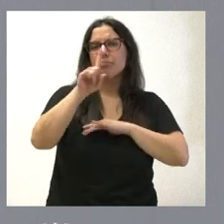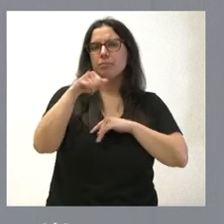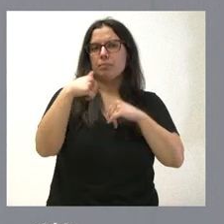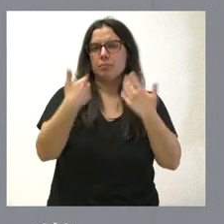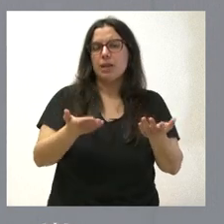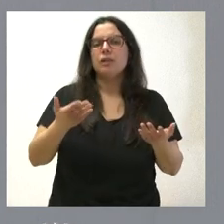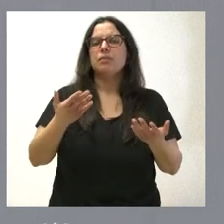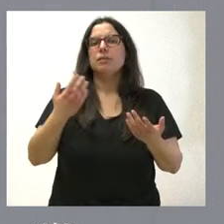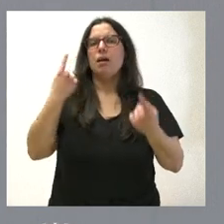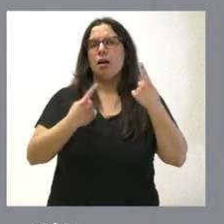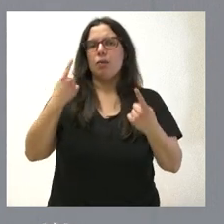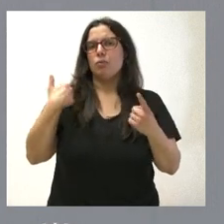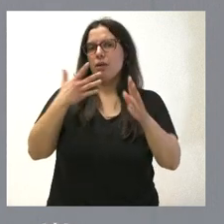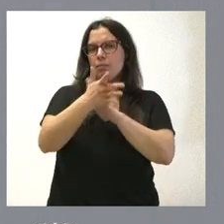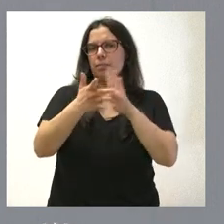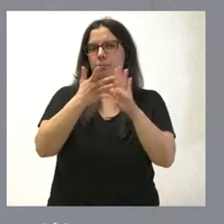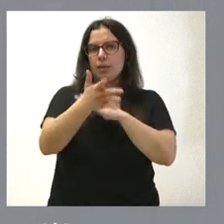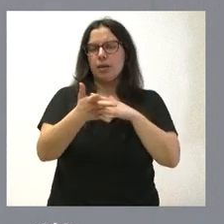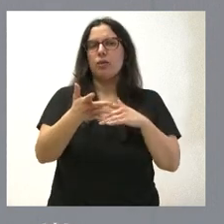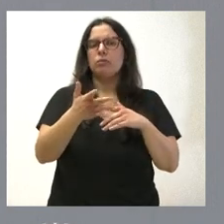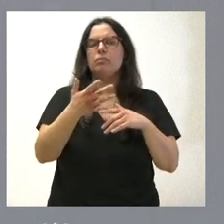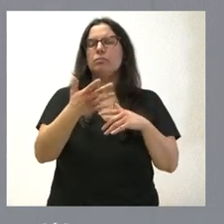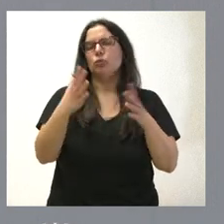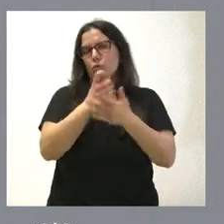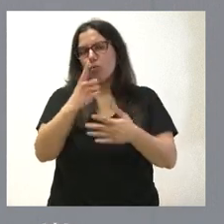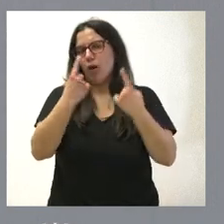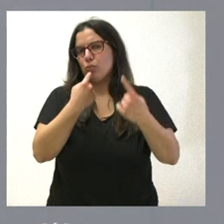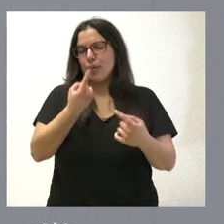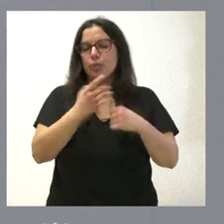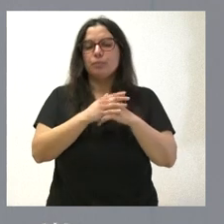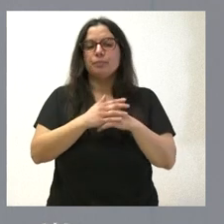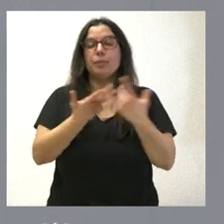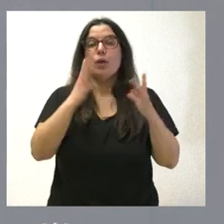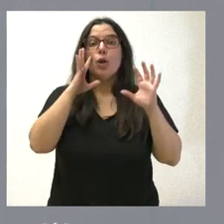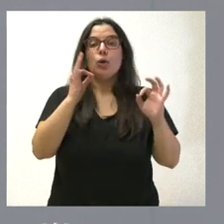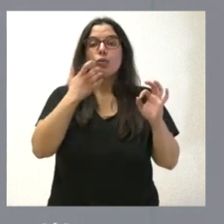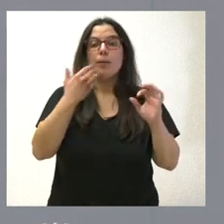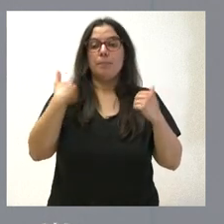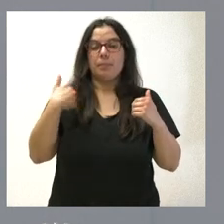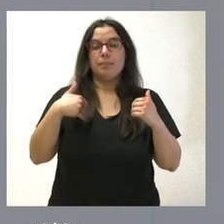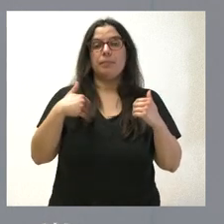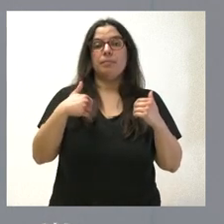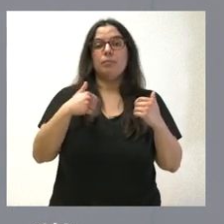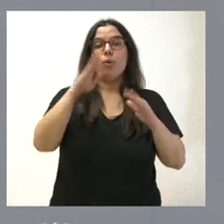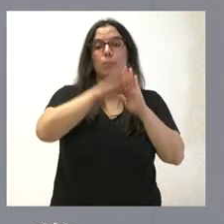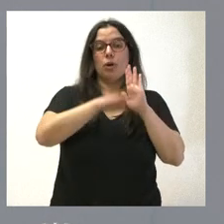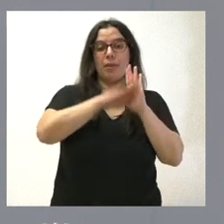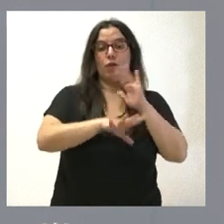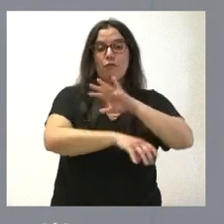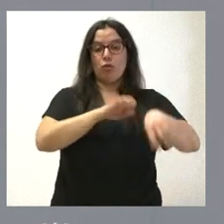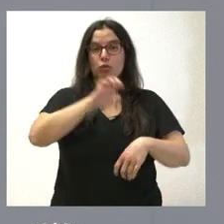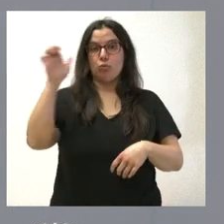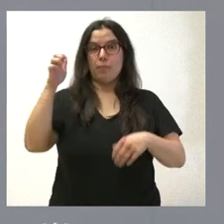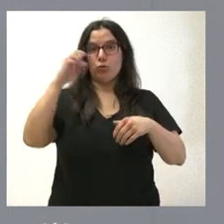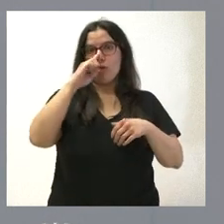apuntado alguno de ellos no todos pero el señalo Cuáles son en primer lugar lógicamente a medida que vamos ejecutando todo el periodo de programación de fondos europeos